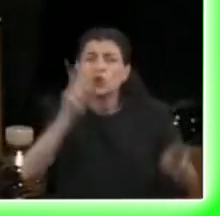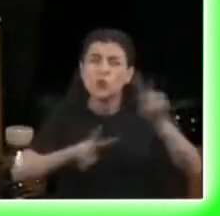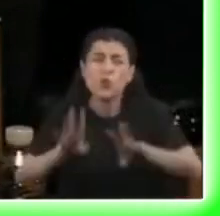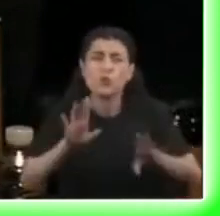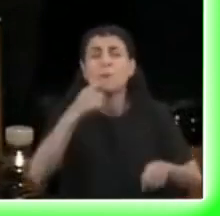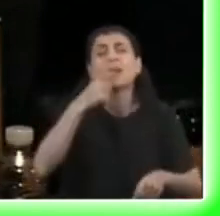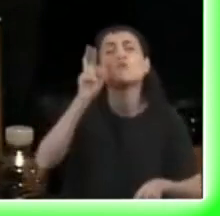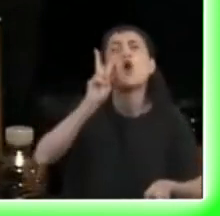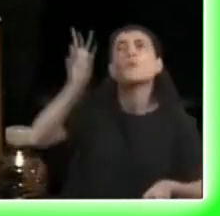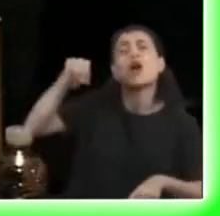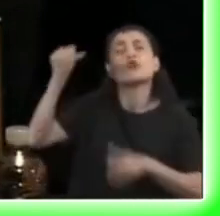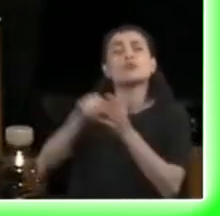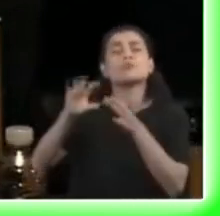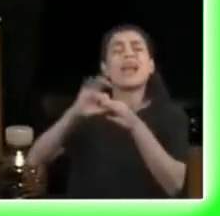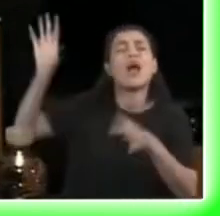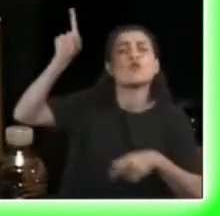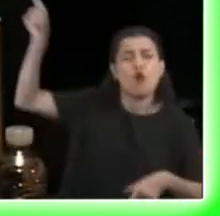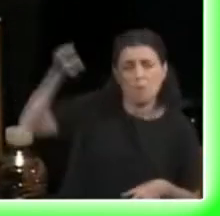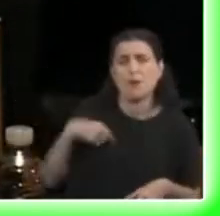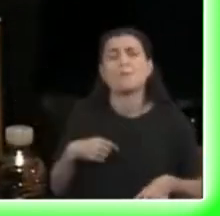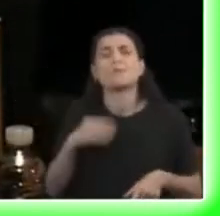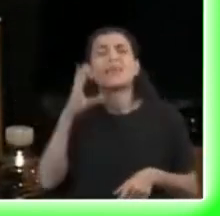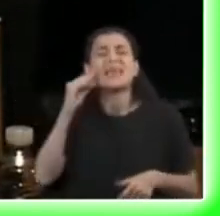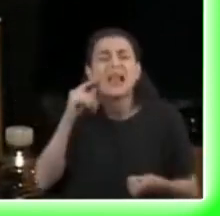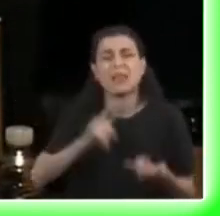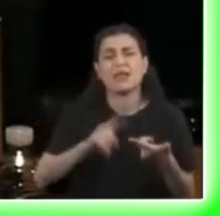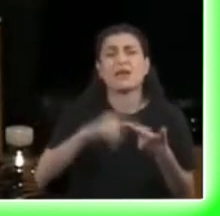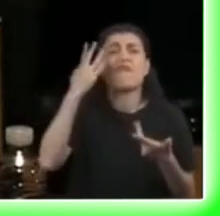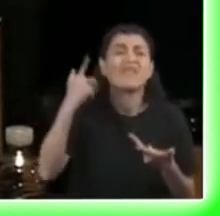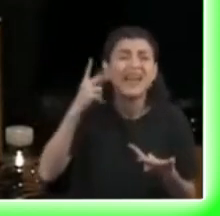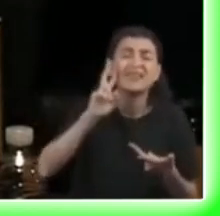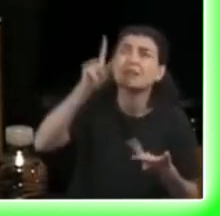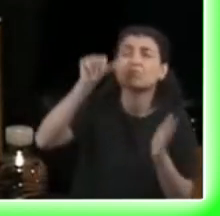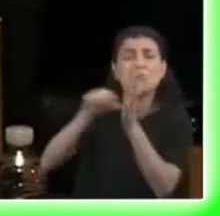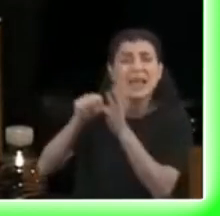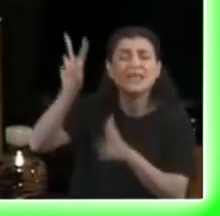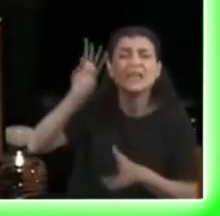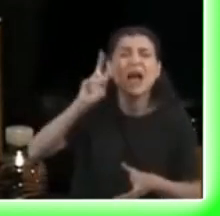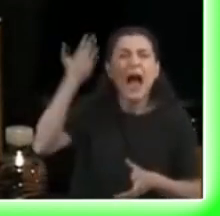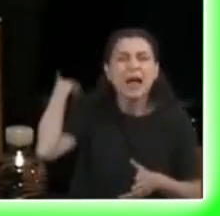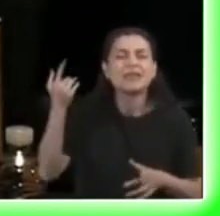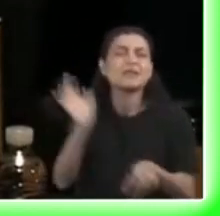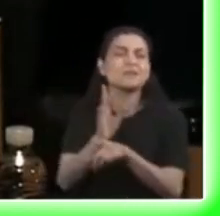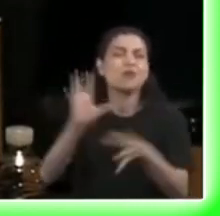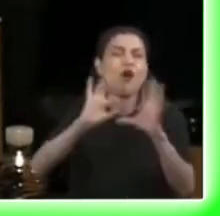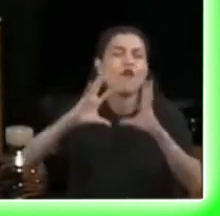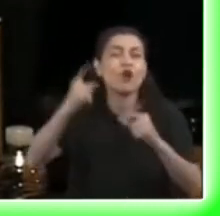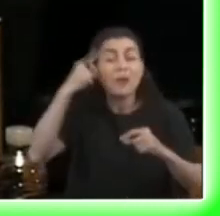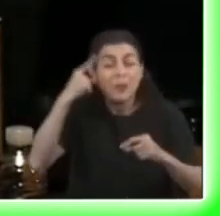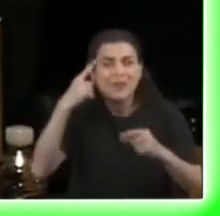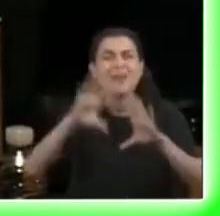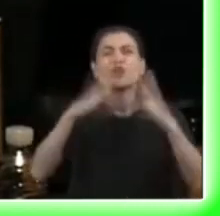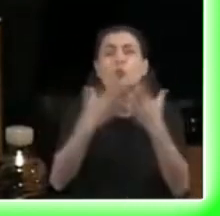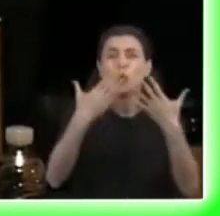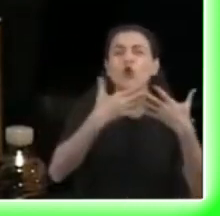Gran Bretaña, a Francia, históricos líderes del mundo libre, hoy despedazados por conflictos culturales y sociales